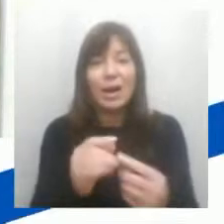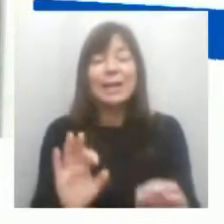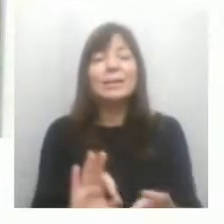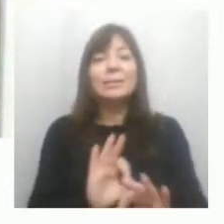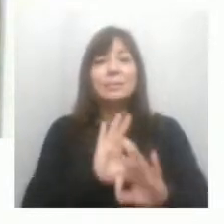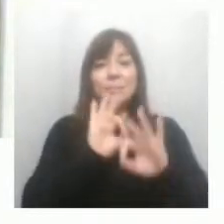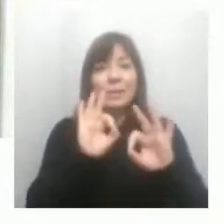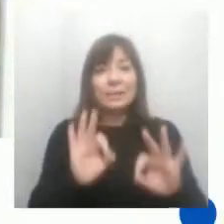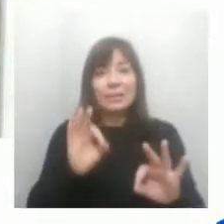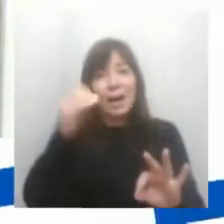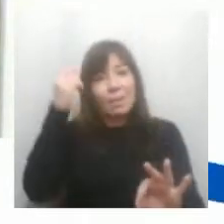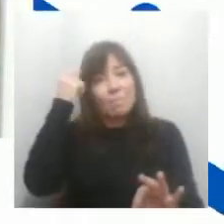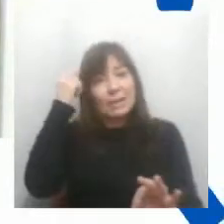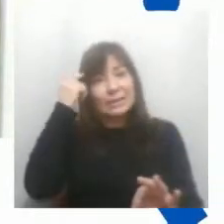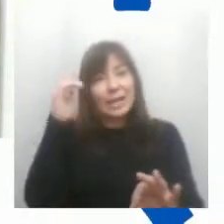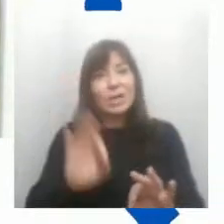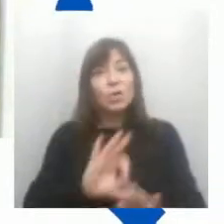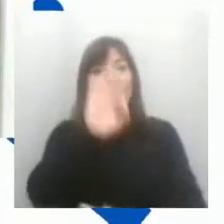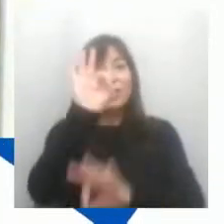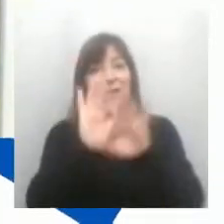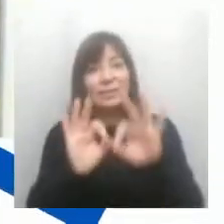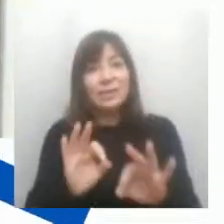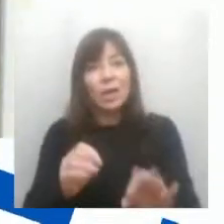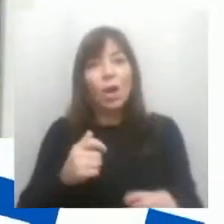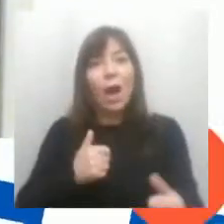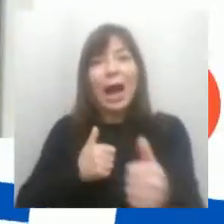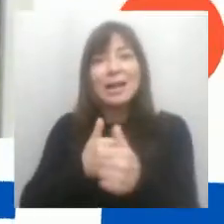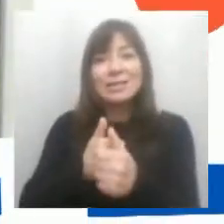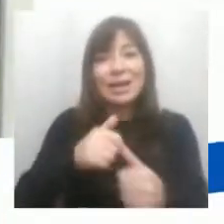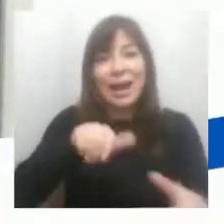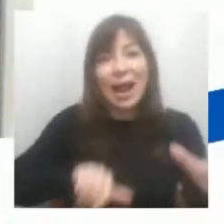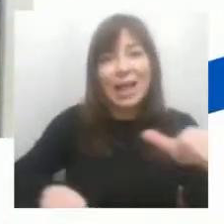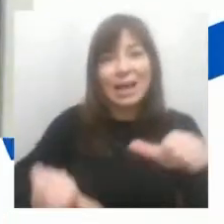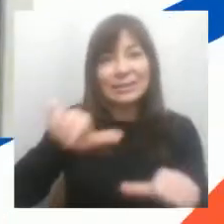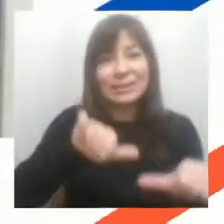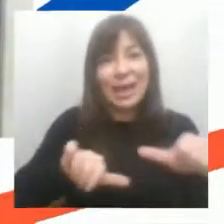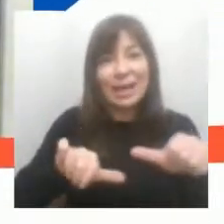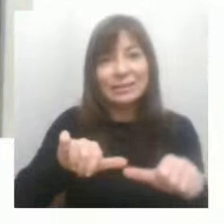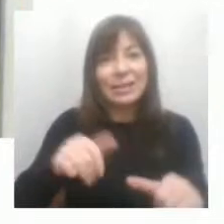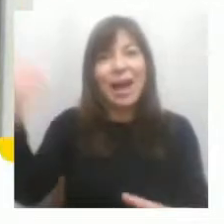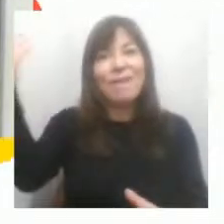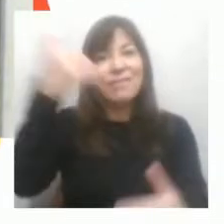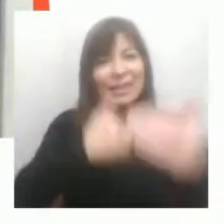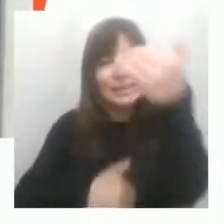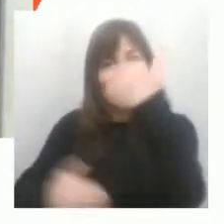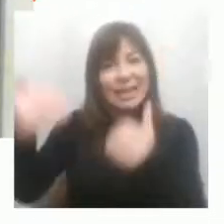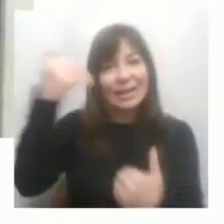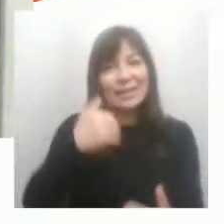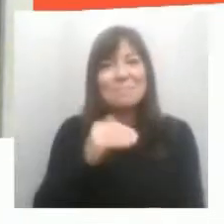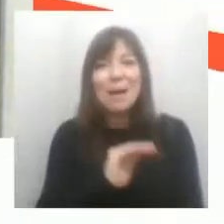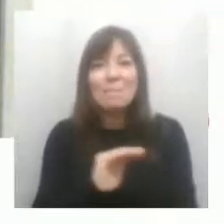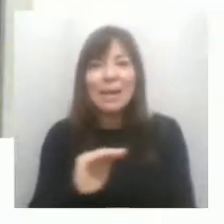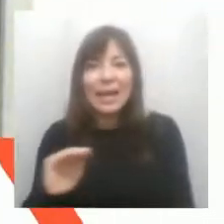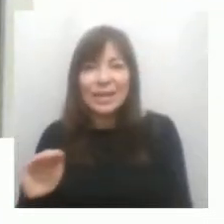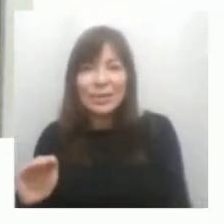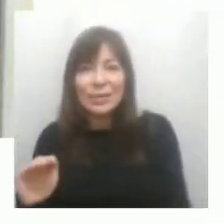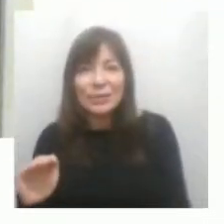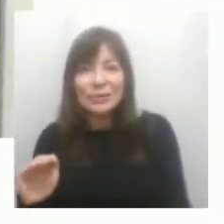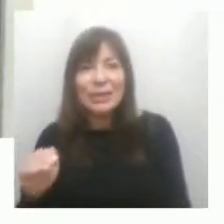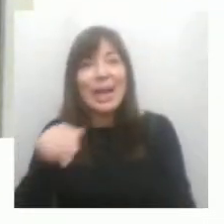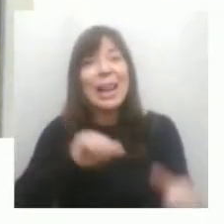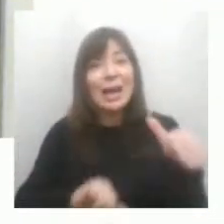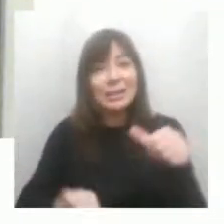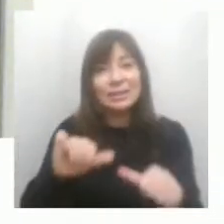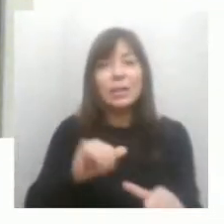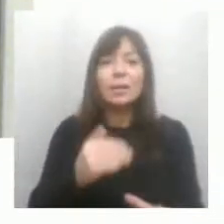especialmente pensado y diseñado para acercar la ciencia a nuestros visitantes más pequeños. Así que ojo con eso, la ciencia